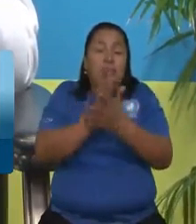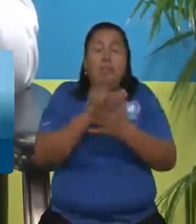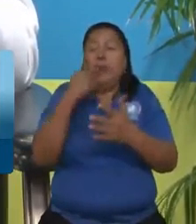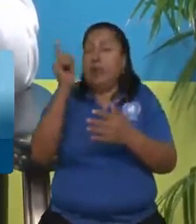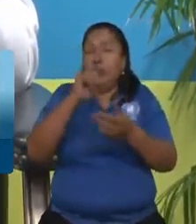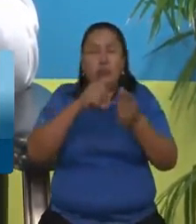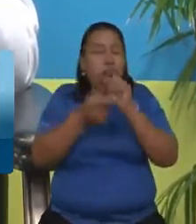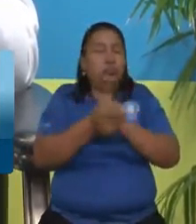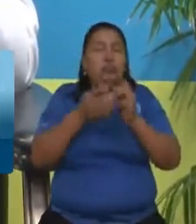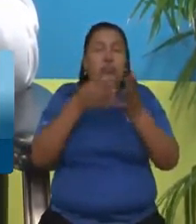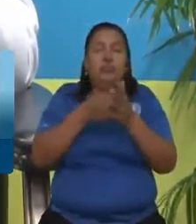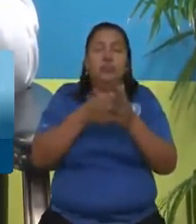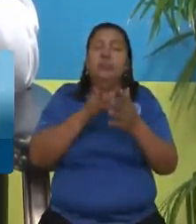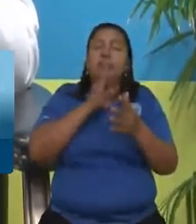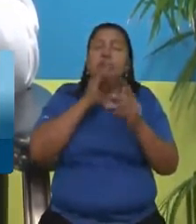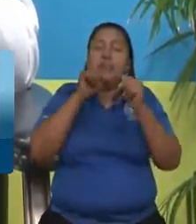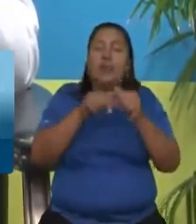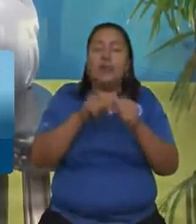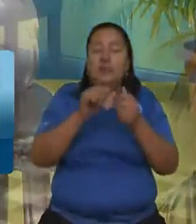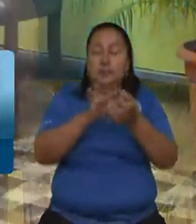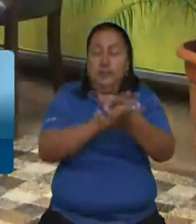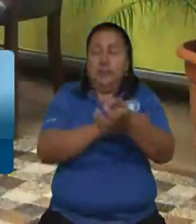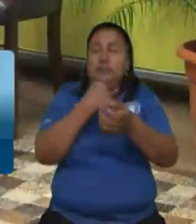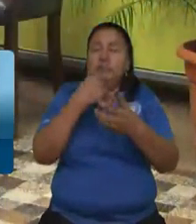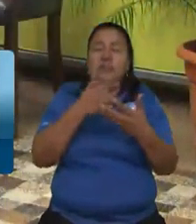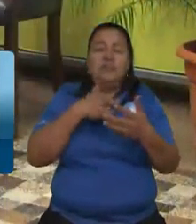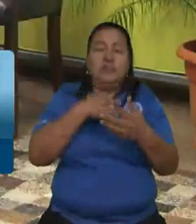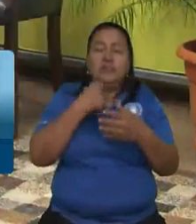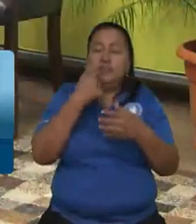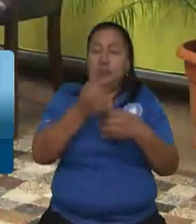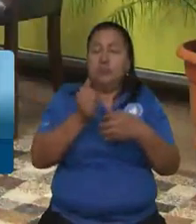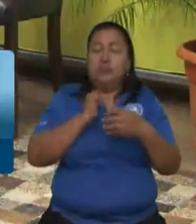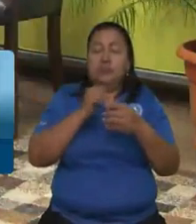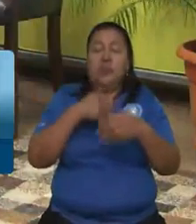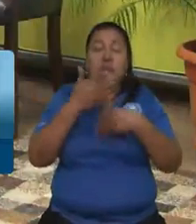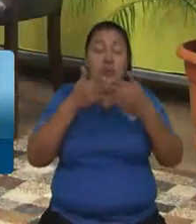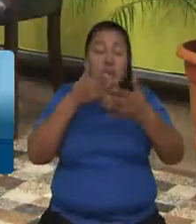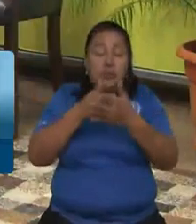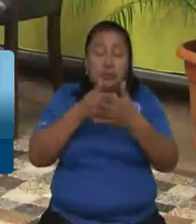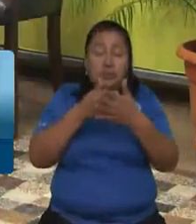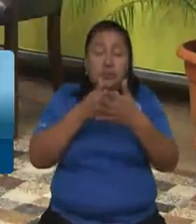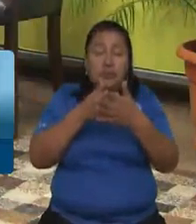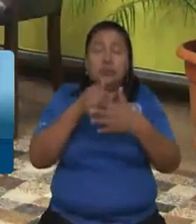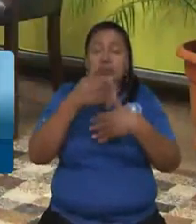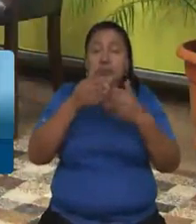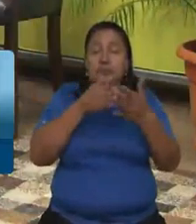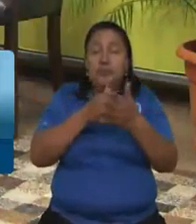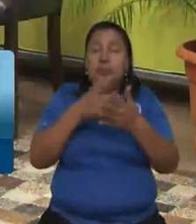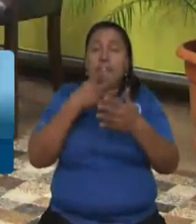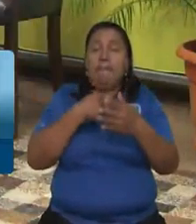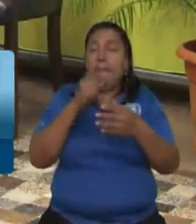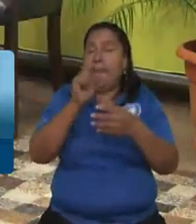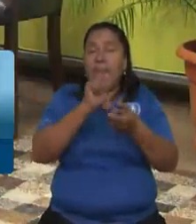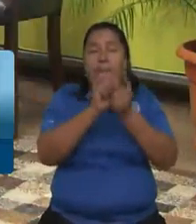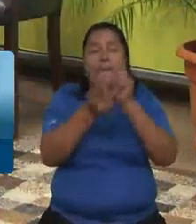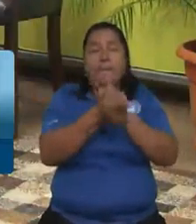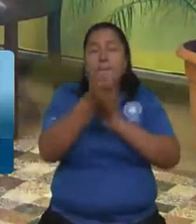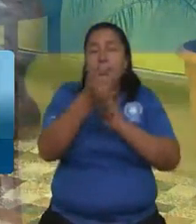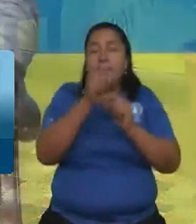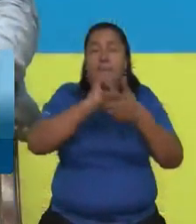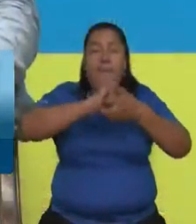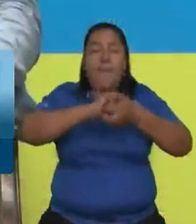Que tenemos esa atención gratuita y no cobran ningún centavo. Lo único que tienen que acudir cuando